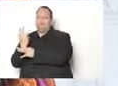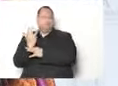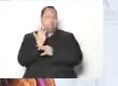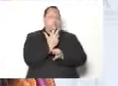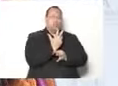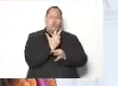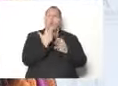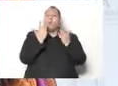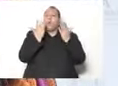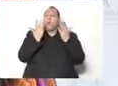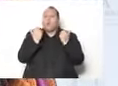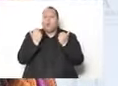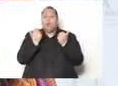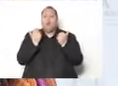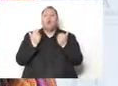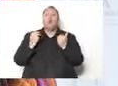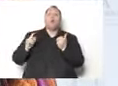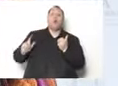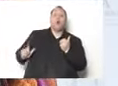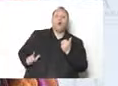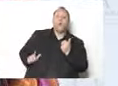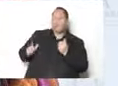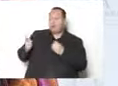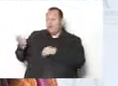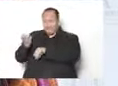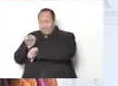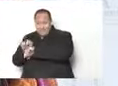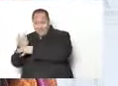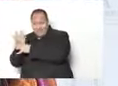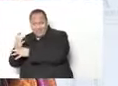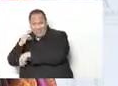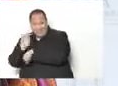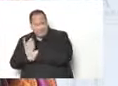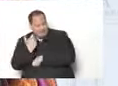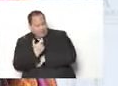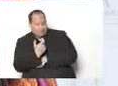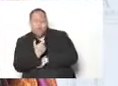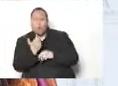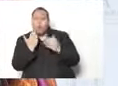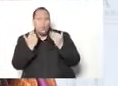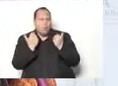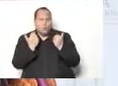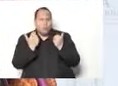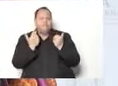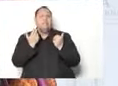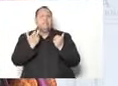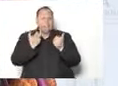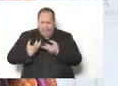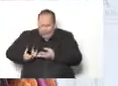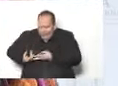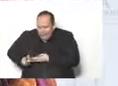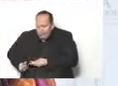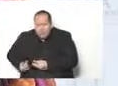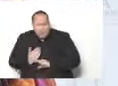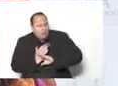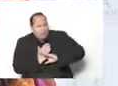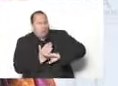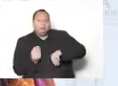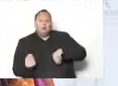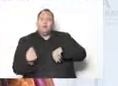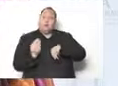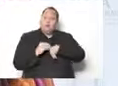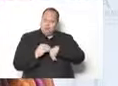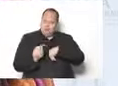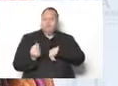el Estado o para mi gobierno. Con este resultado, estamos evitando gastos